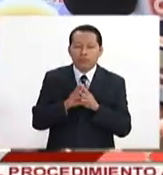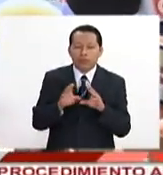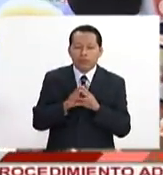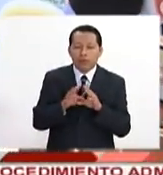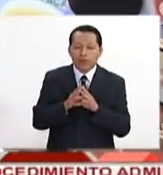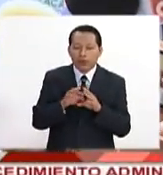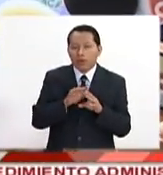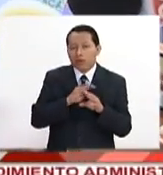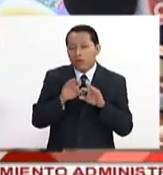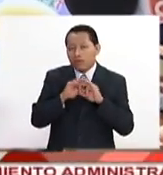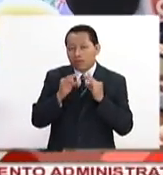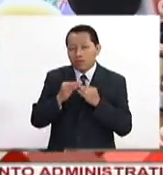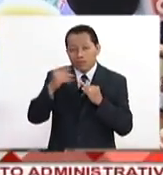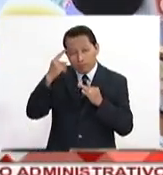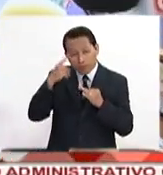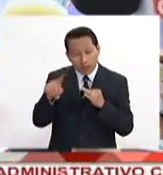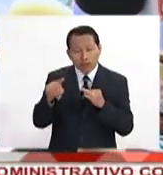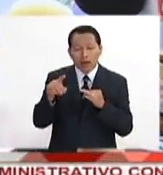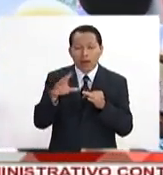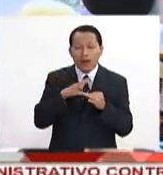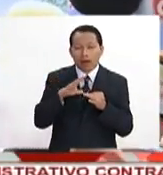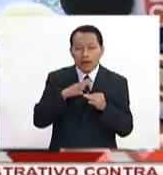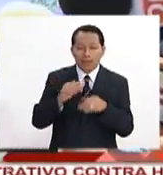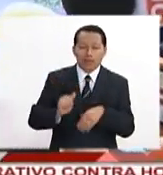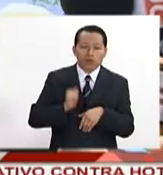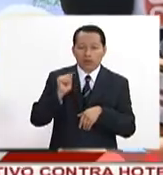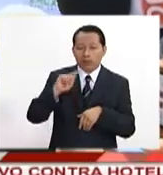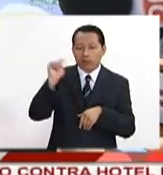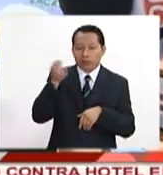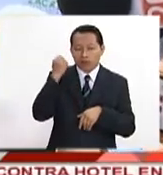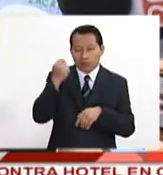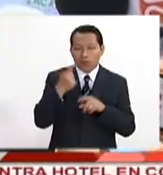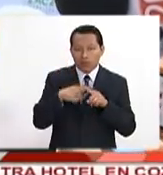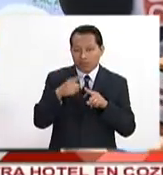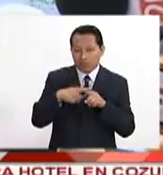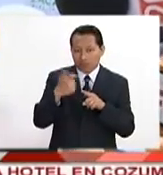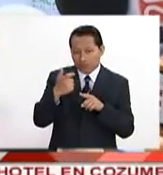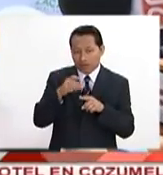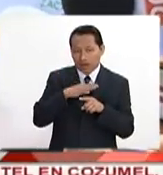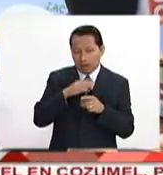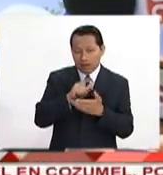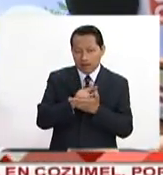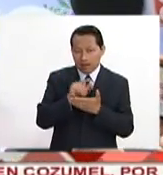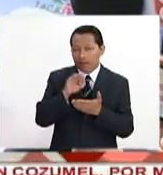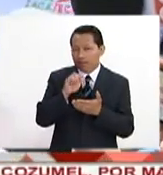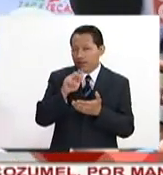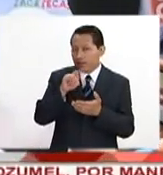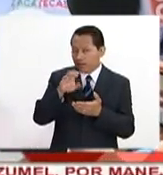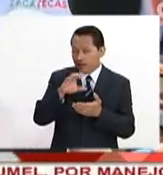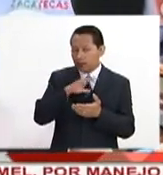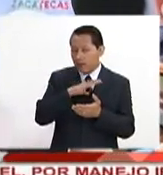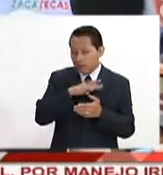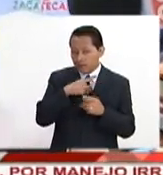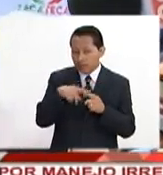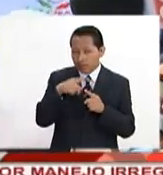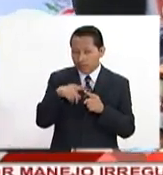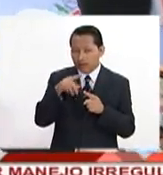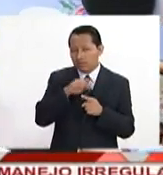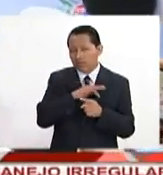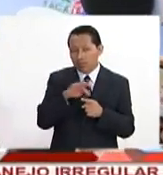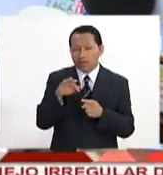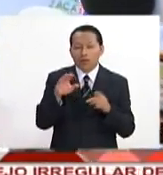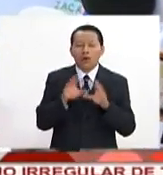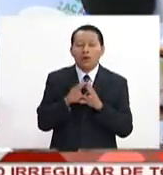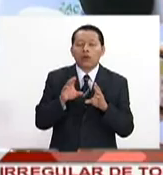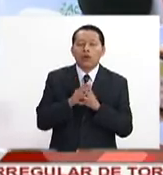en mecanismos de envío, aprovechando tecnologías financieras, aprovechando la ley FinTech y pensamos que es